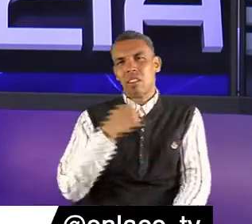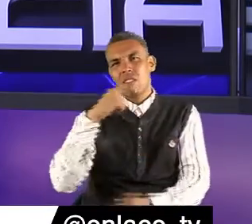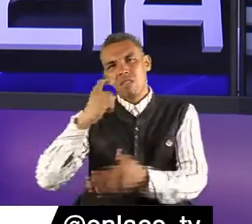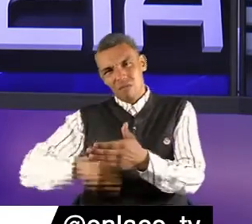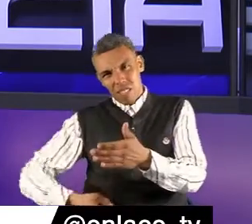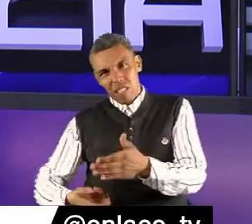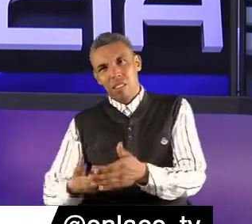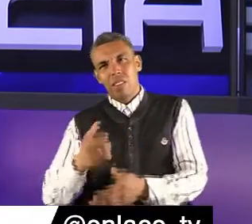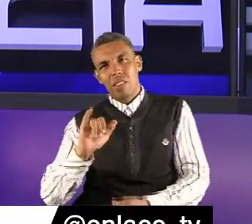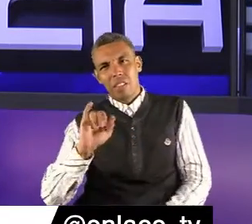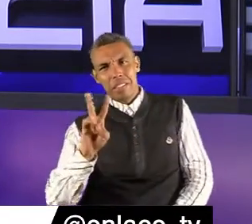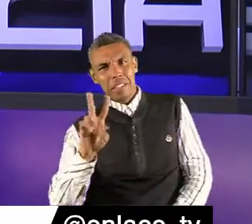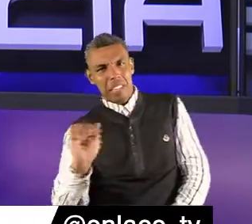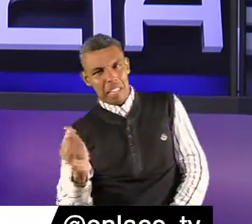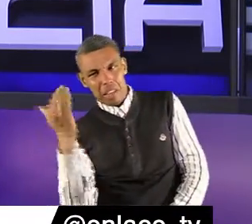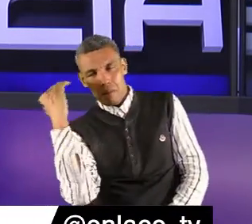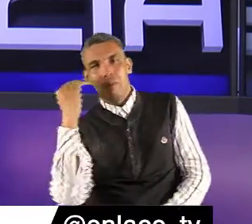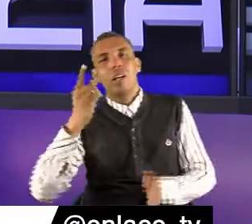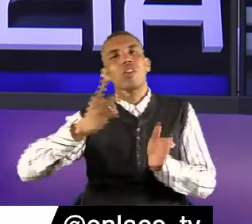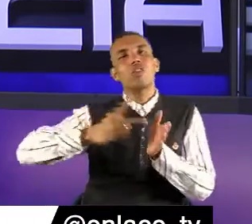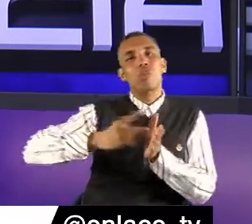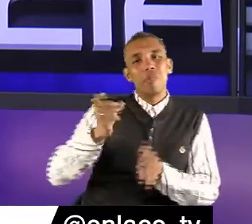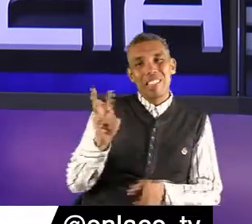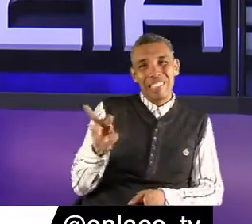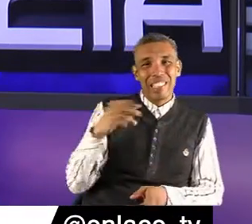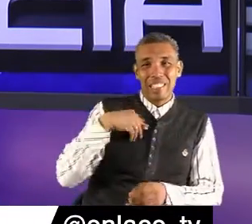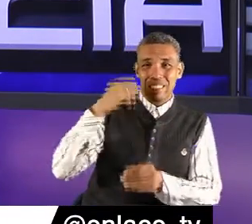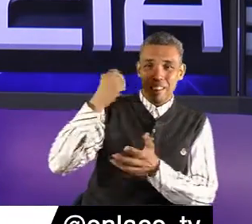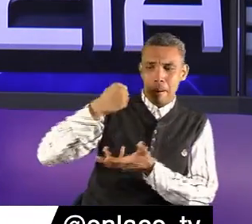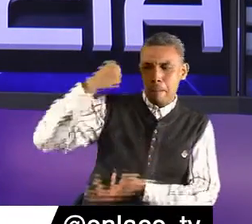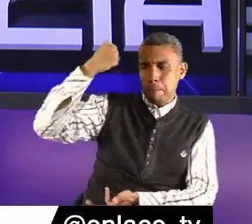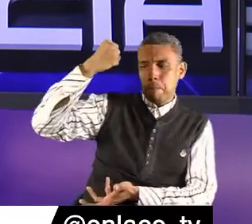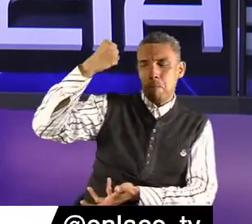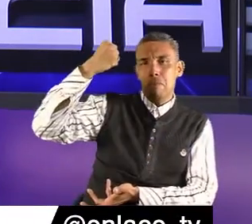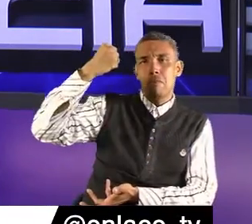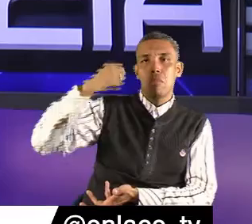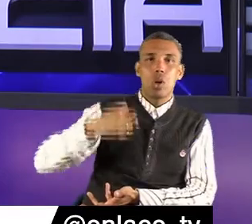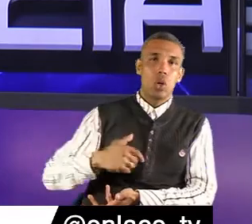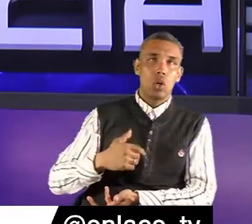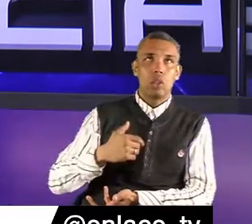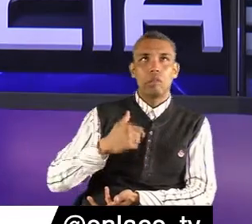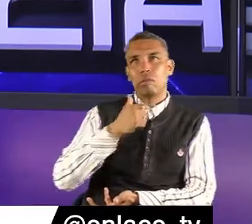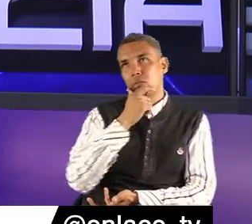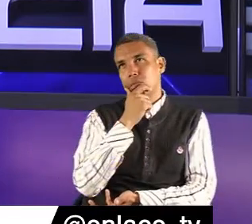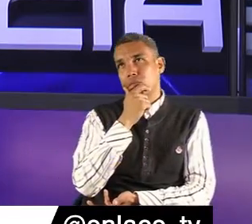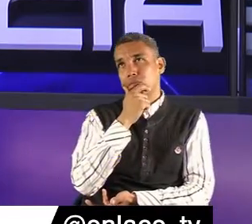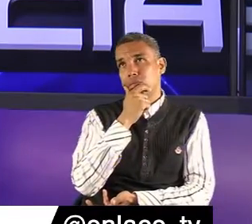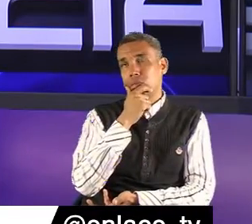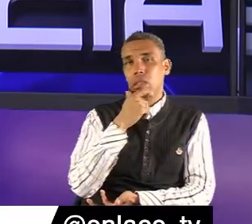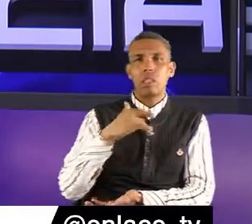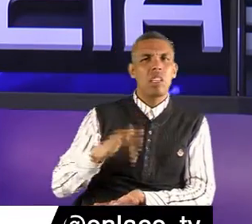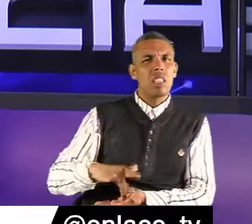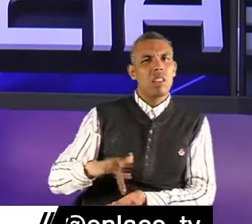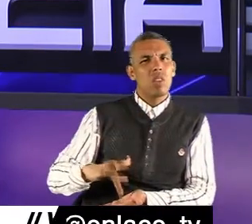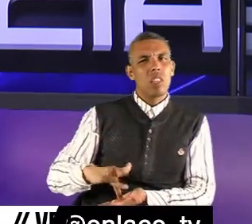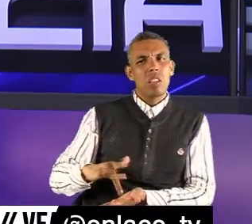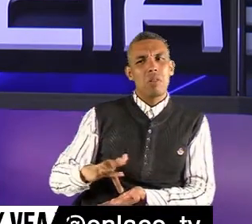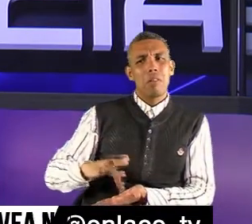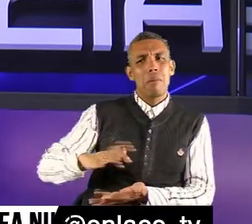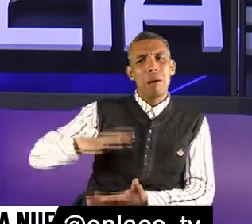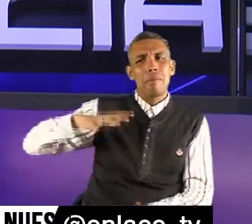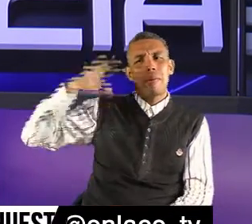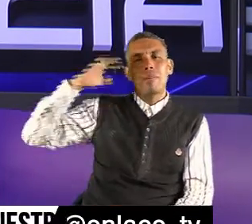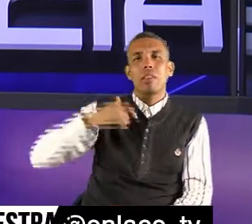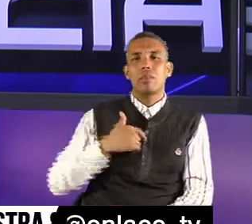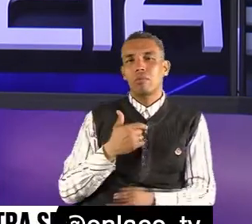Barranca Bermeja desde el 2013 a la fecha. La DIAN emprende una estrategia para superar la meta morosa y evitar